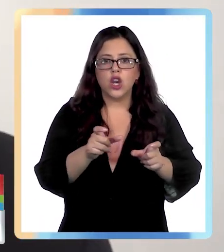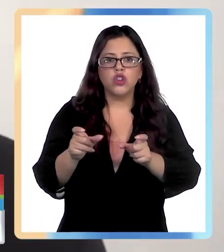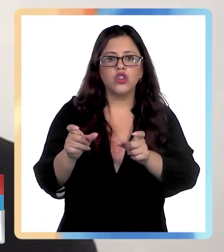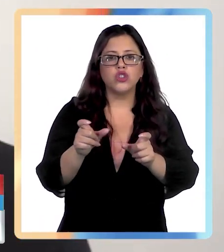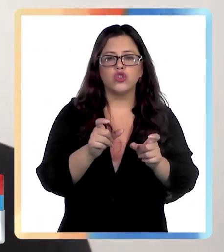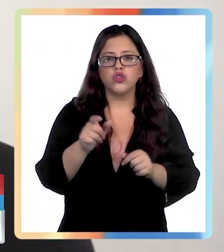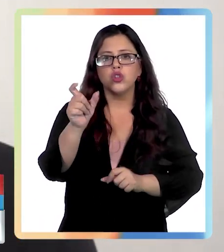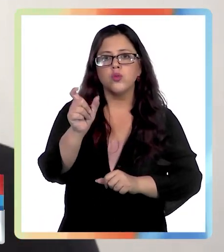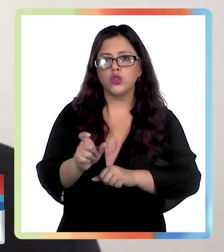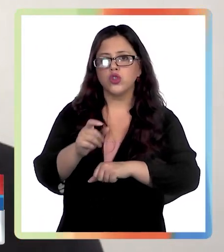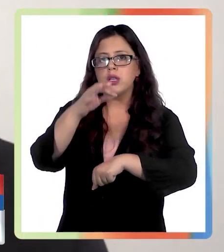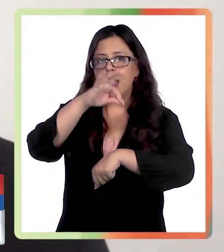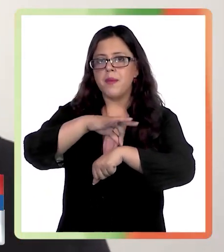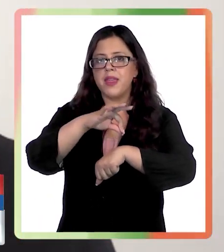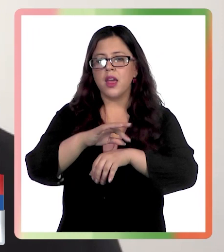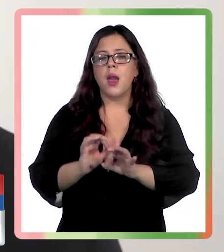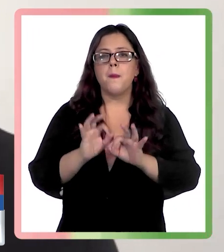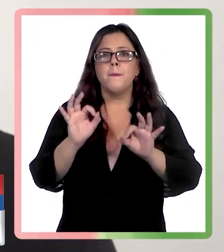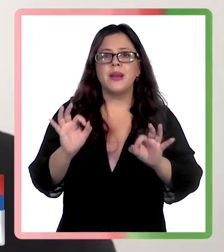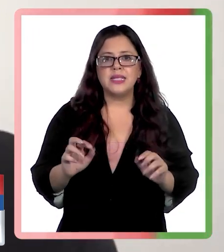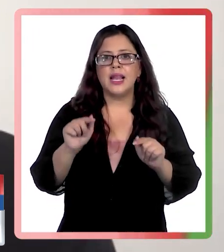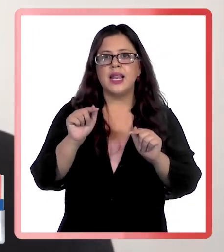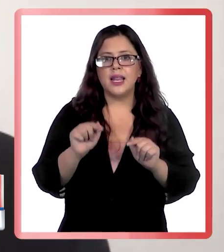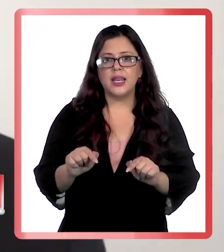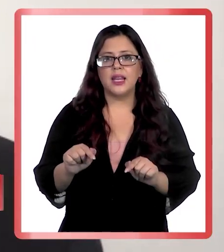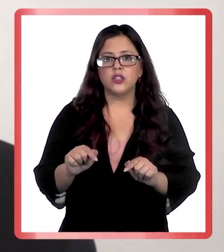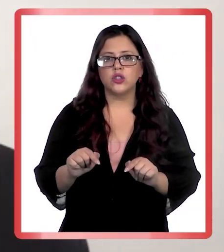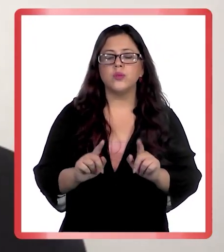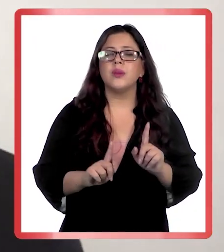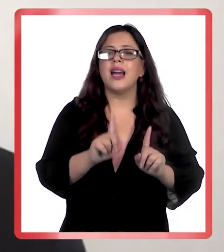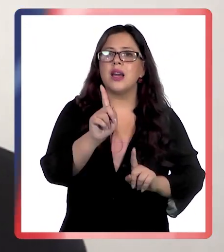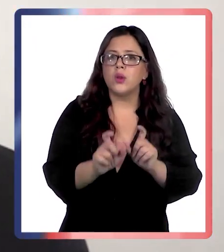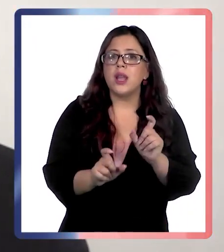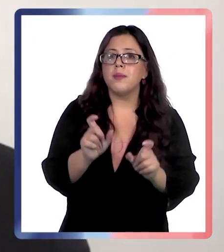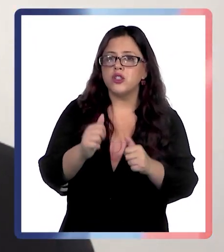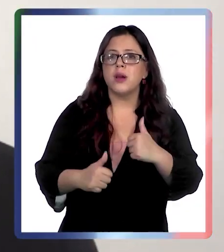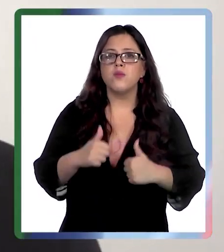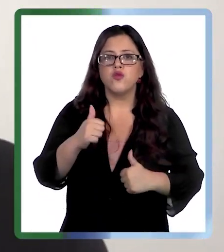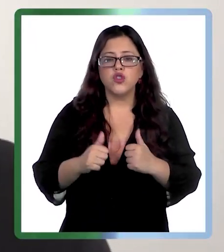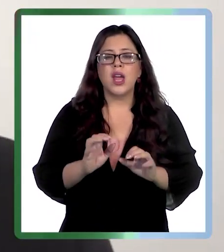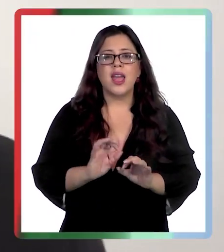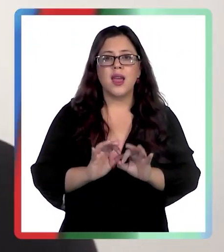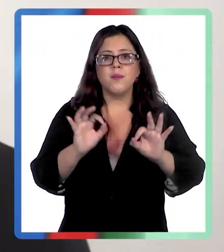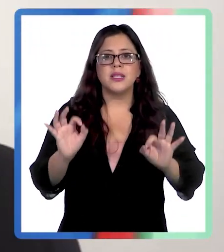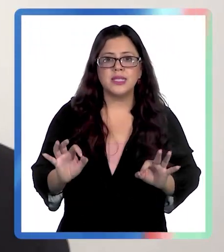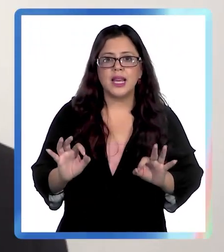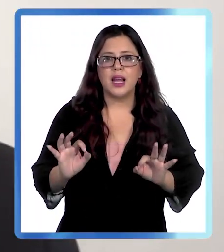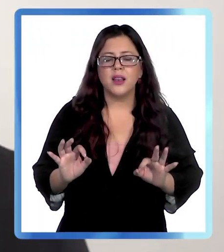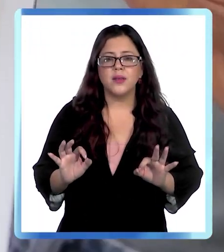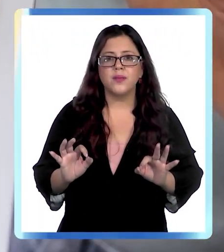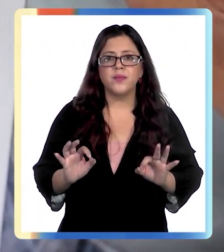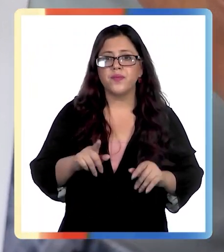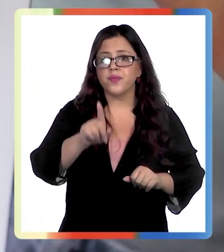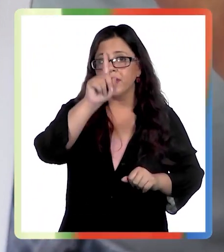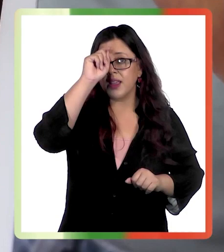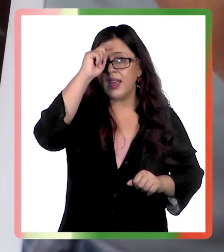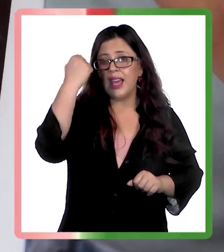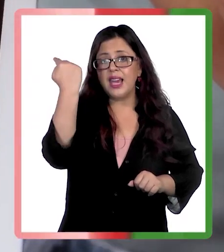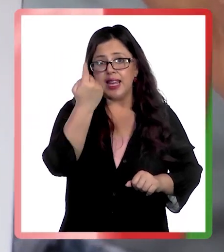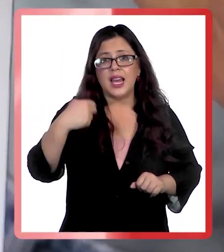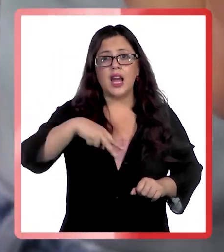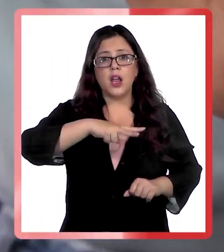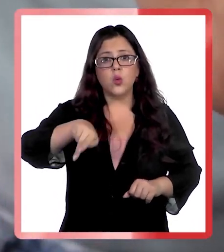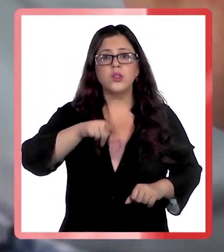controlarse eso con un doctor especialista en el área ya hay especialistas en estos momentos nuestra